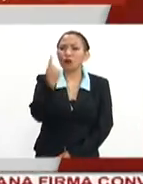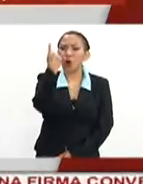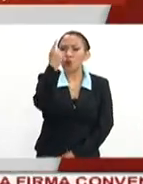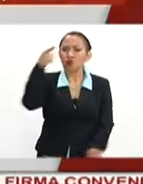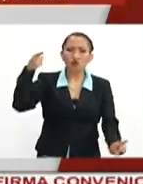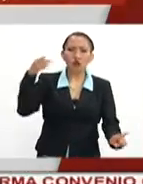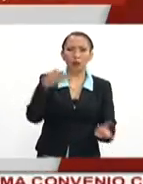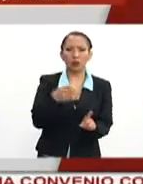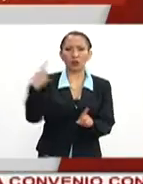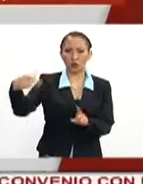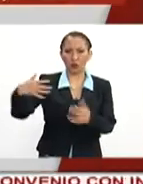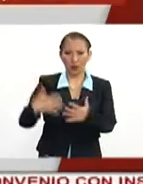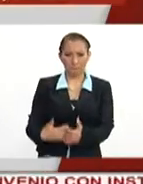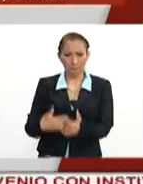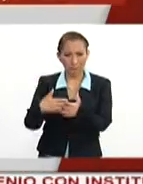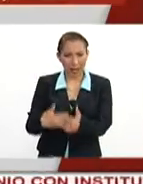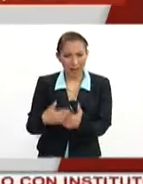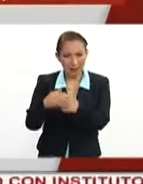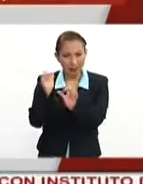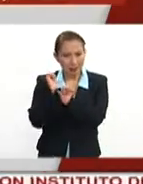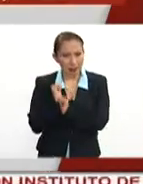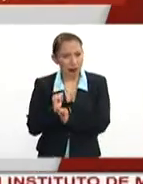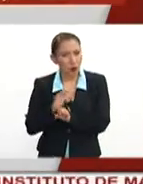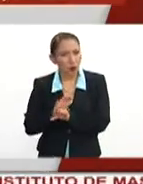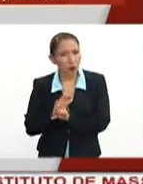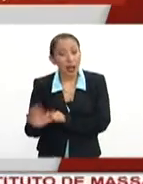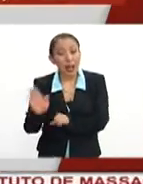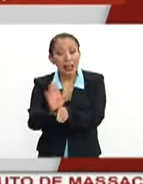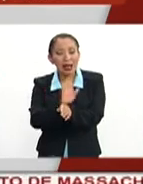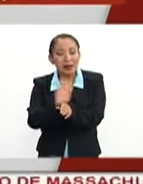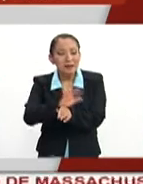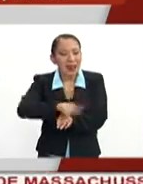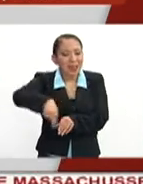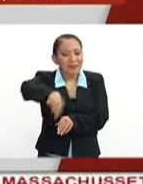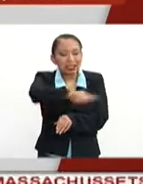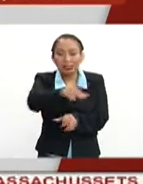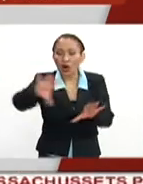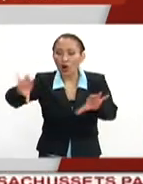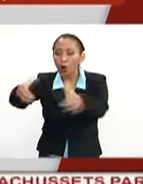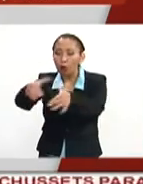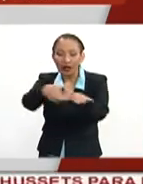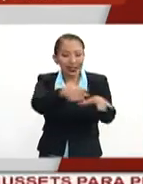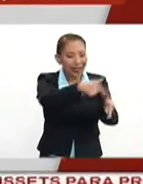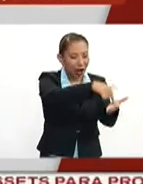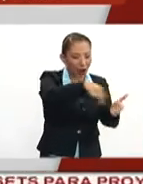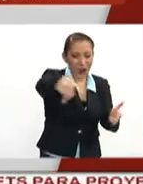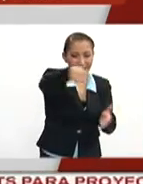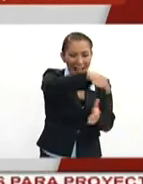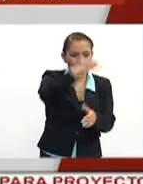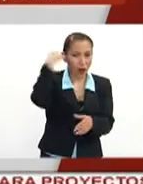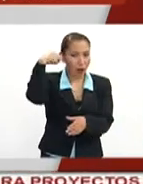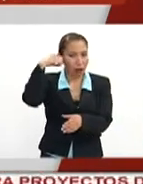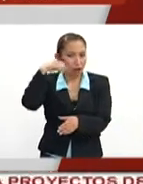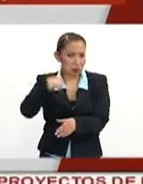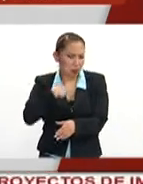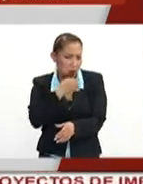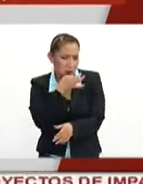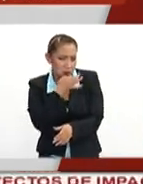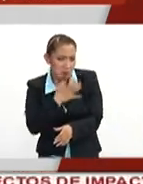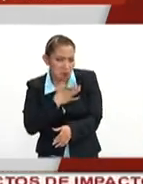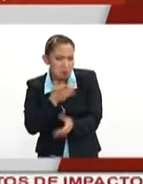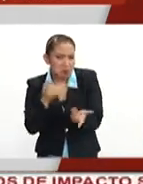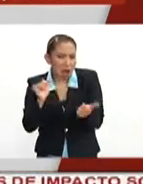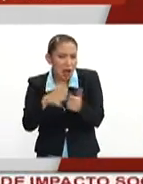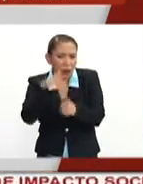esta empresa que ustedes encabezan es el beneficio hacia las comunidades locales allá en Oaxaca. Me gustaría que